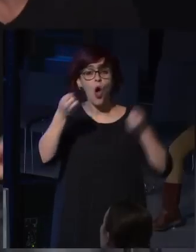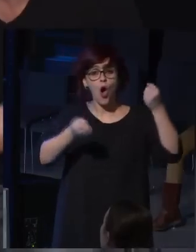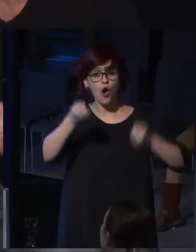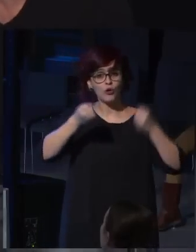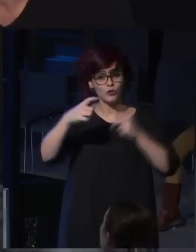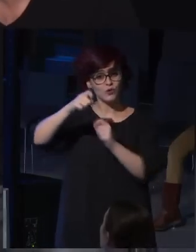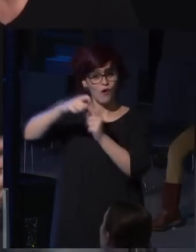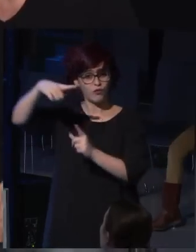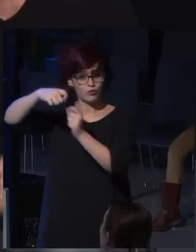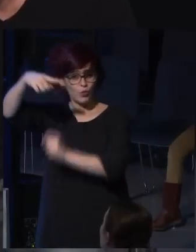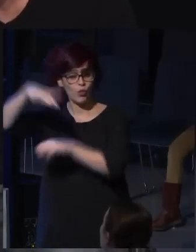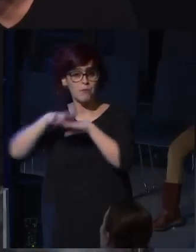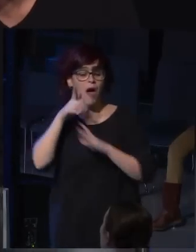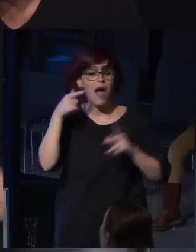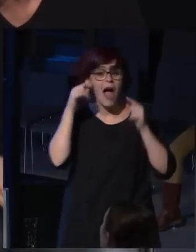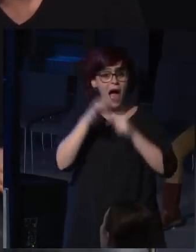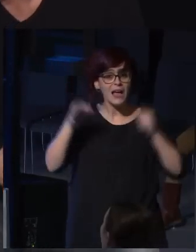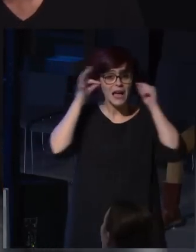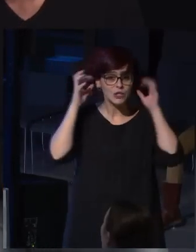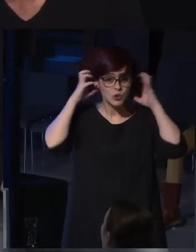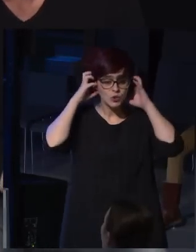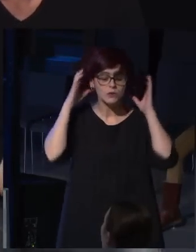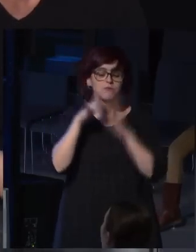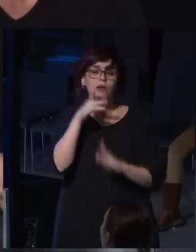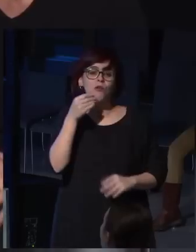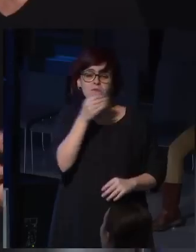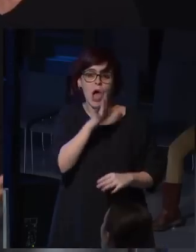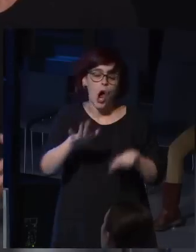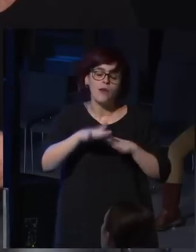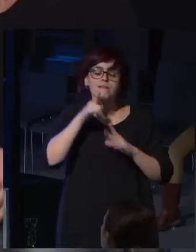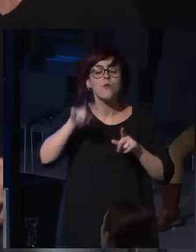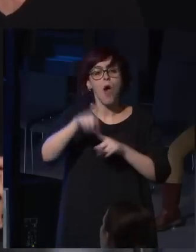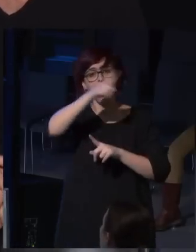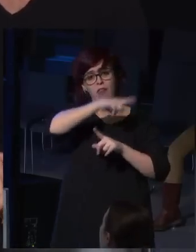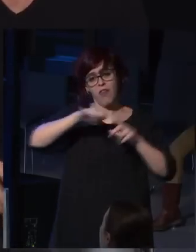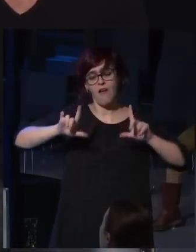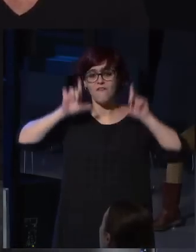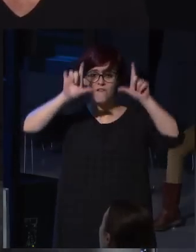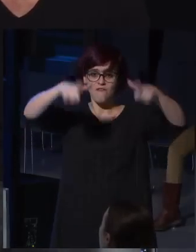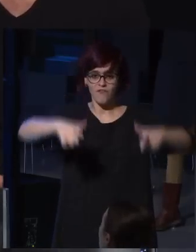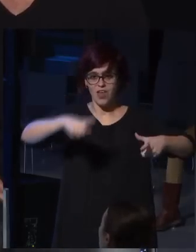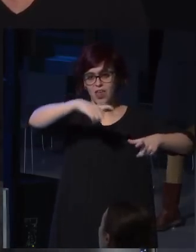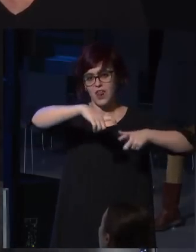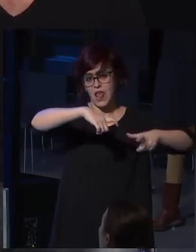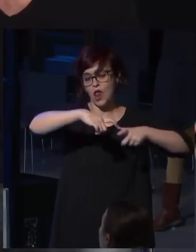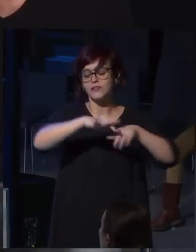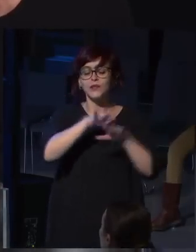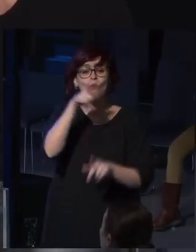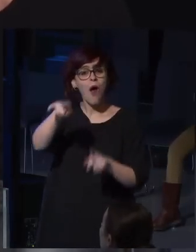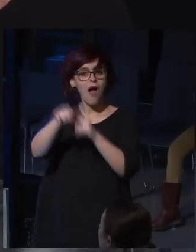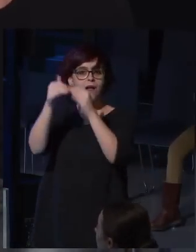por cascos, pero como más lo disfruto es con el vinilo. En mi casa, como has dicho tú. Tranquilo y como